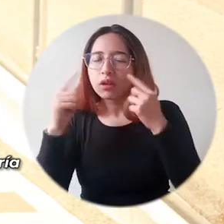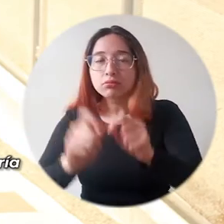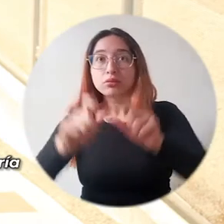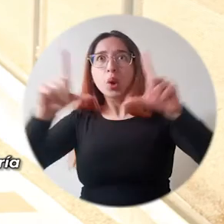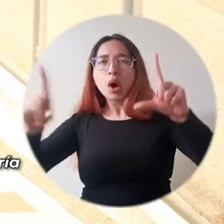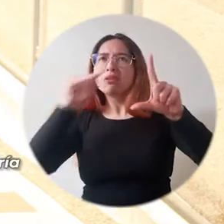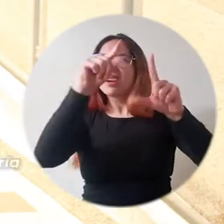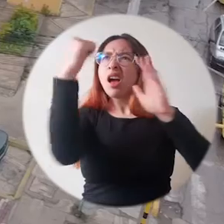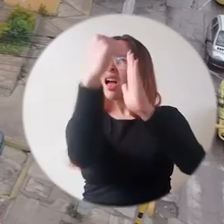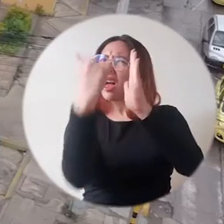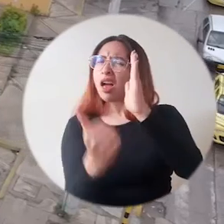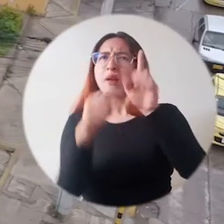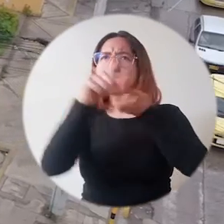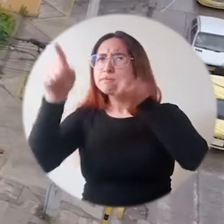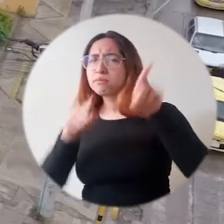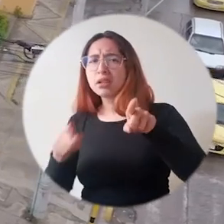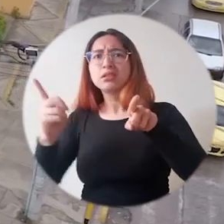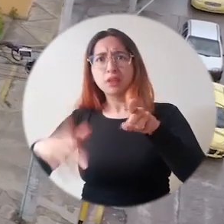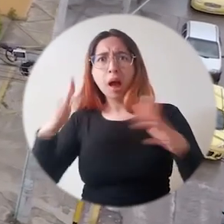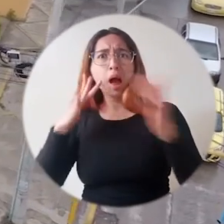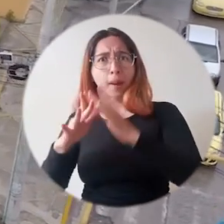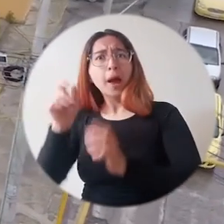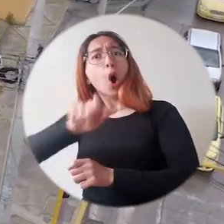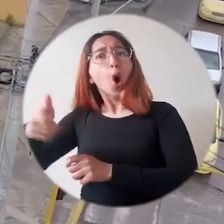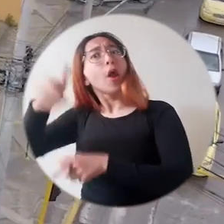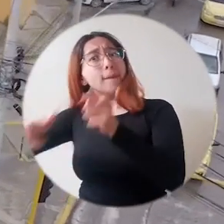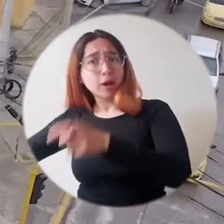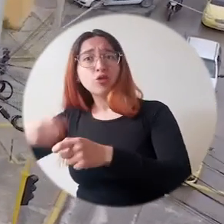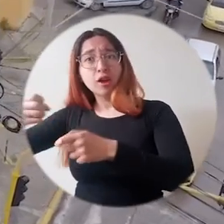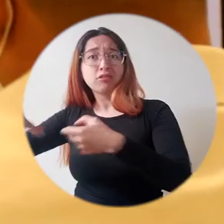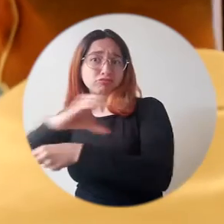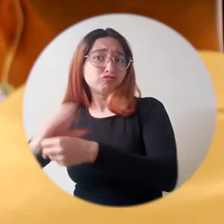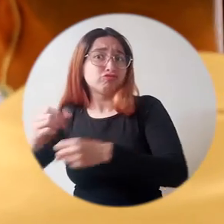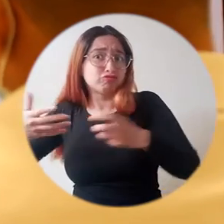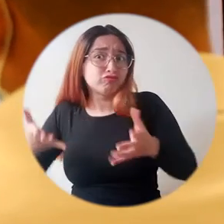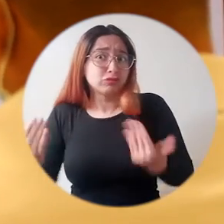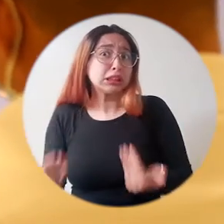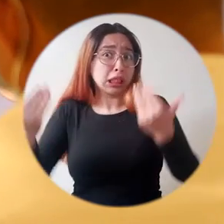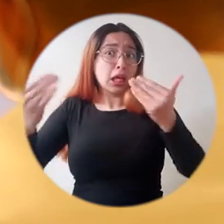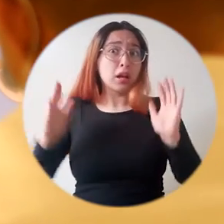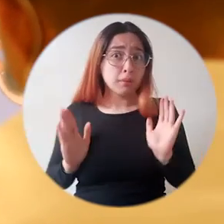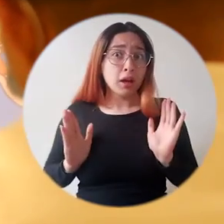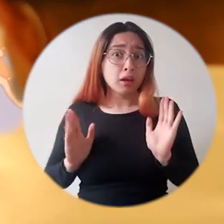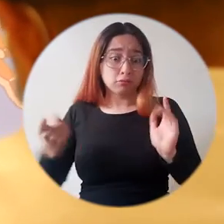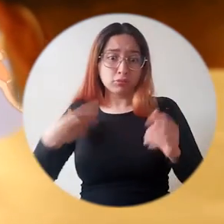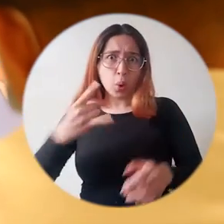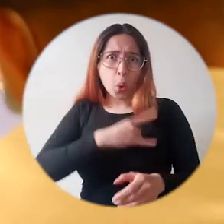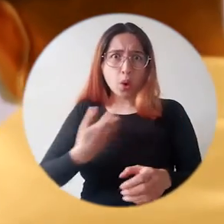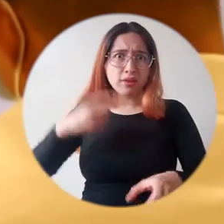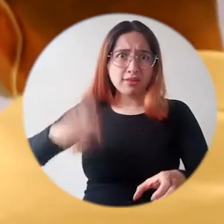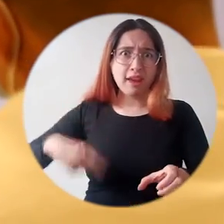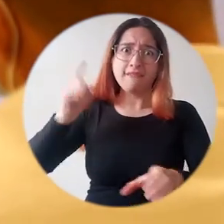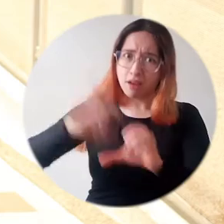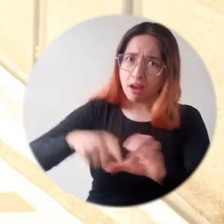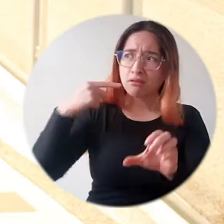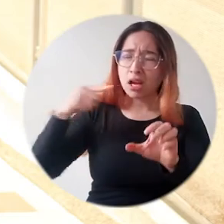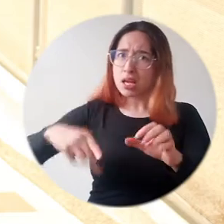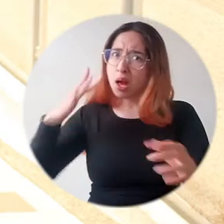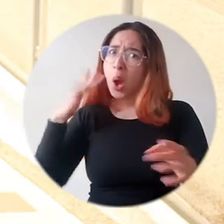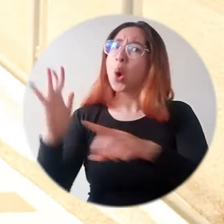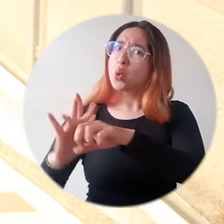a la población externa de unimagdalena y que valga este espacio para